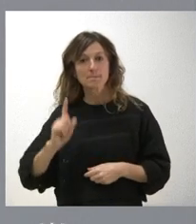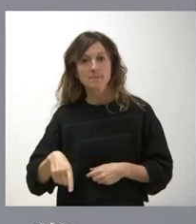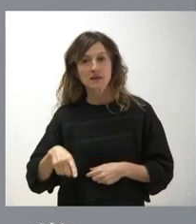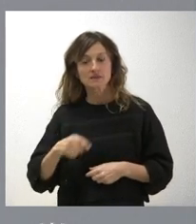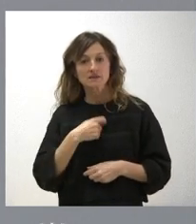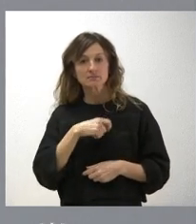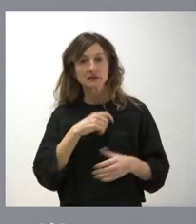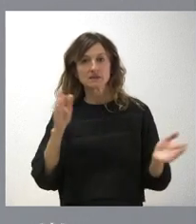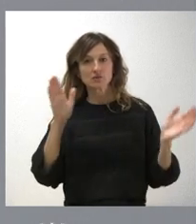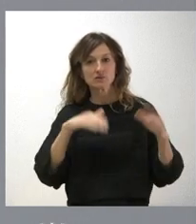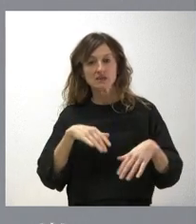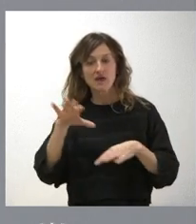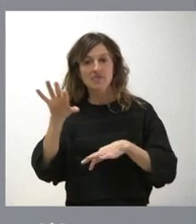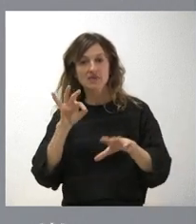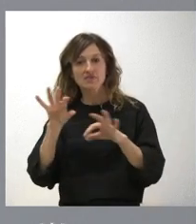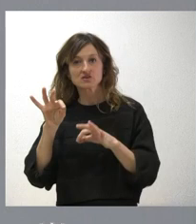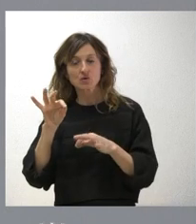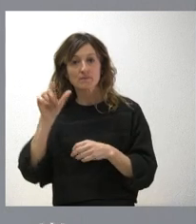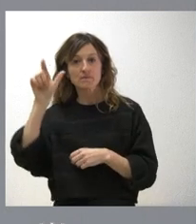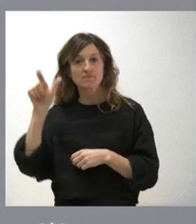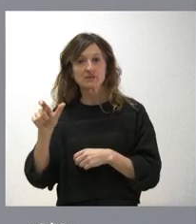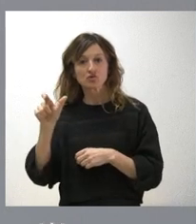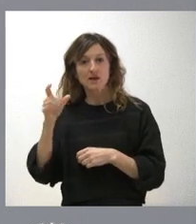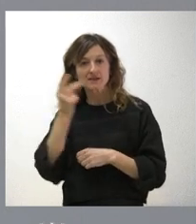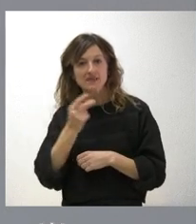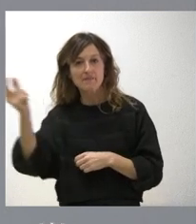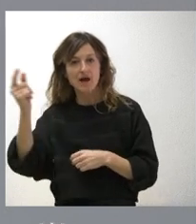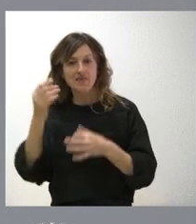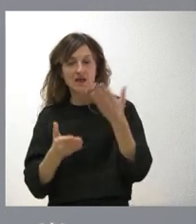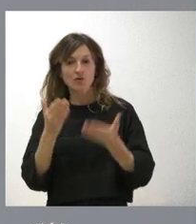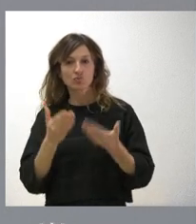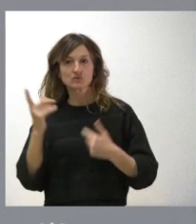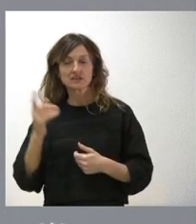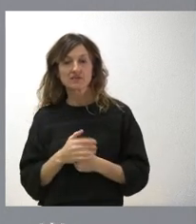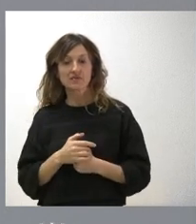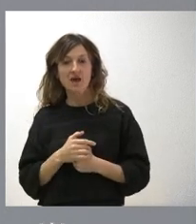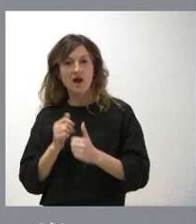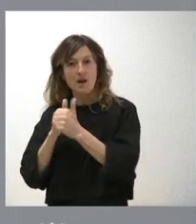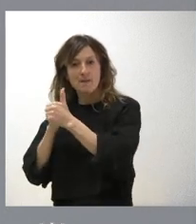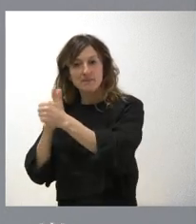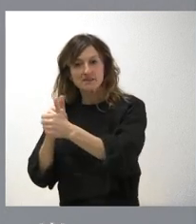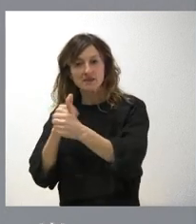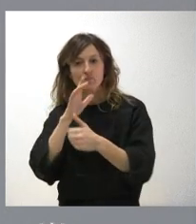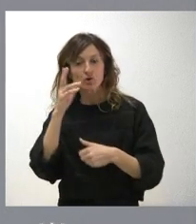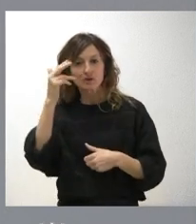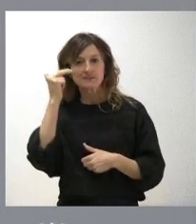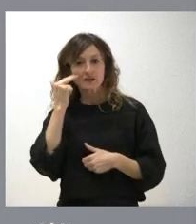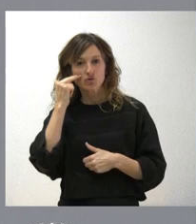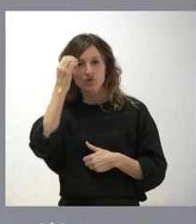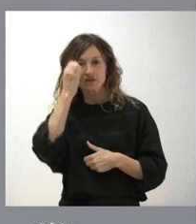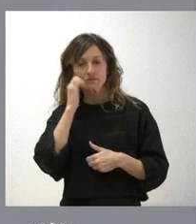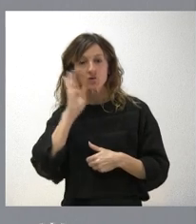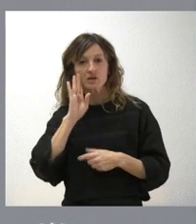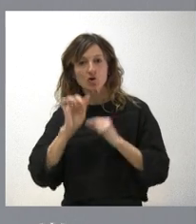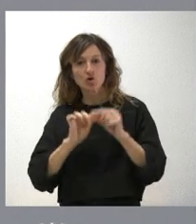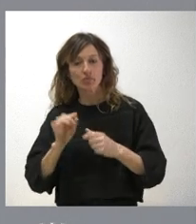en España quien decide sea un juzgado de la justicia que está perseguido por terrorismo y por corrupción